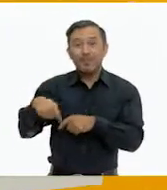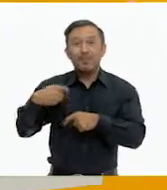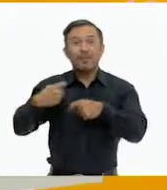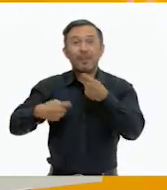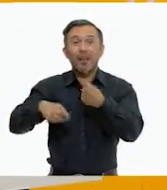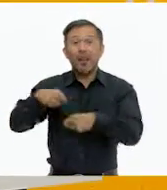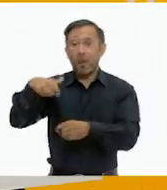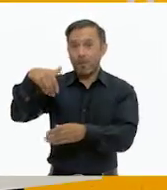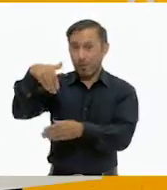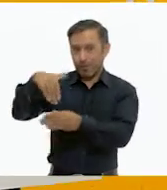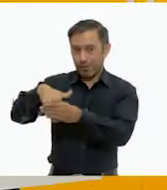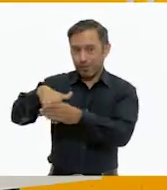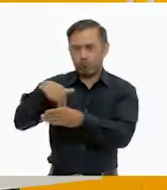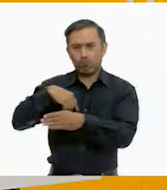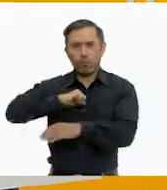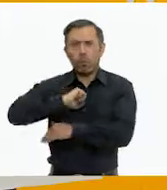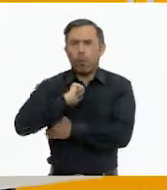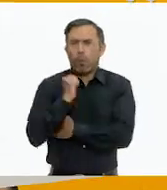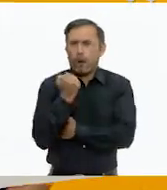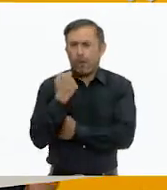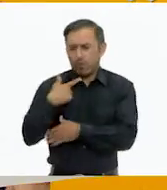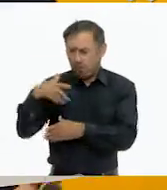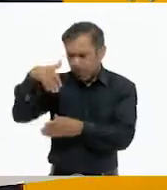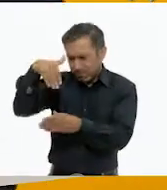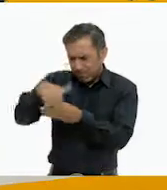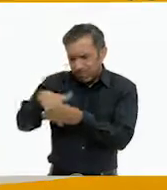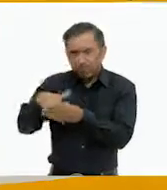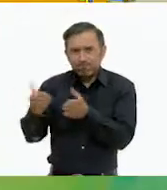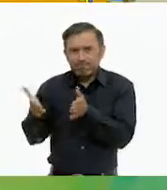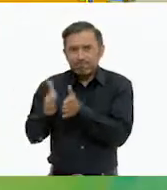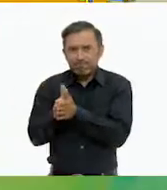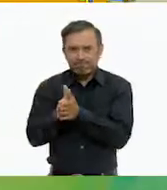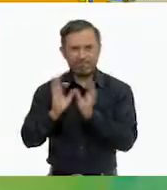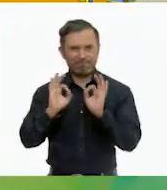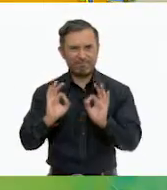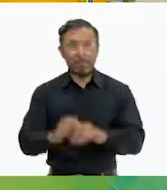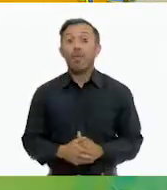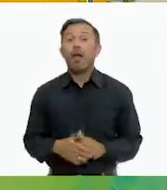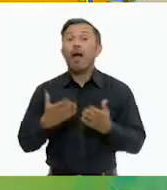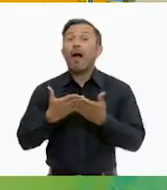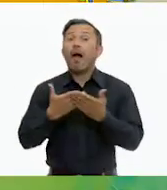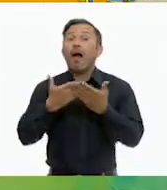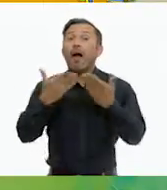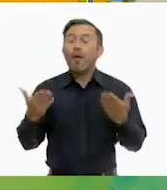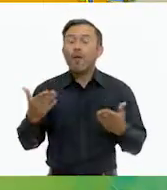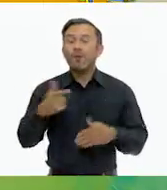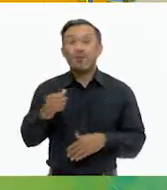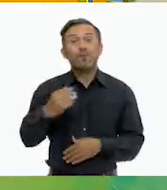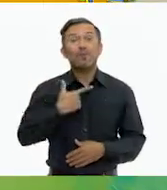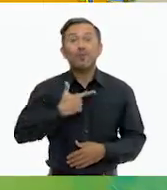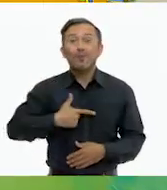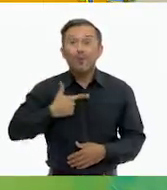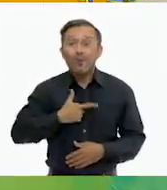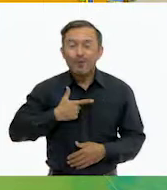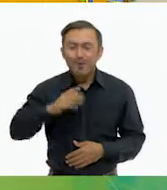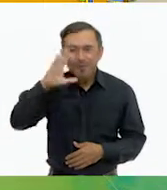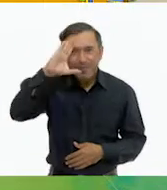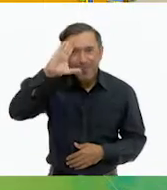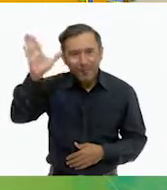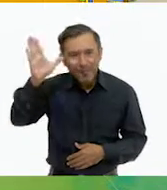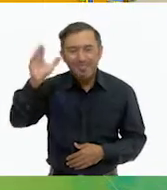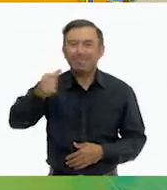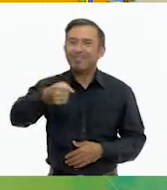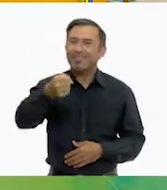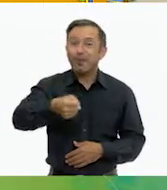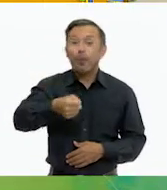ya tengo dispuesta para que quede perfectamente bien guardado. Ahora sí. Me da mucho gusto saludarlas y saludarlos a todos los